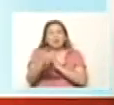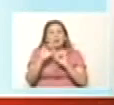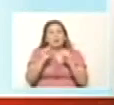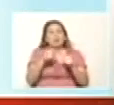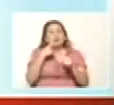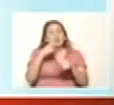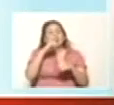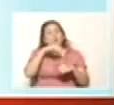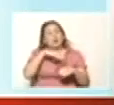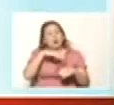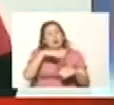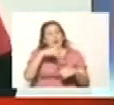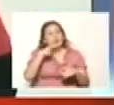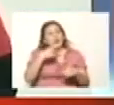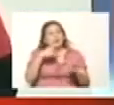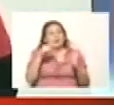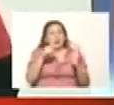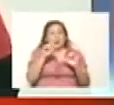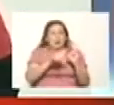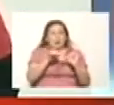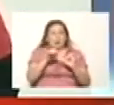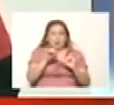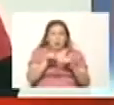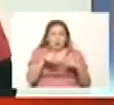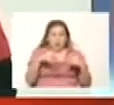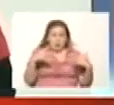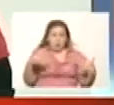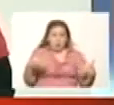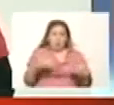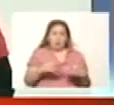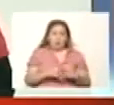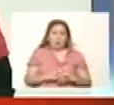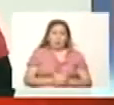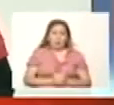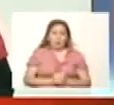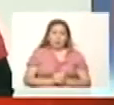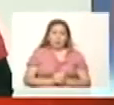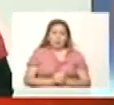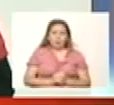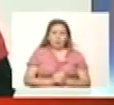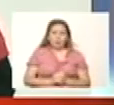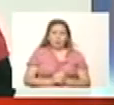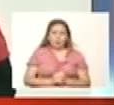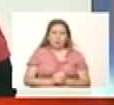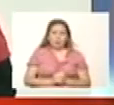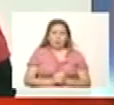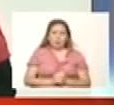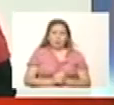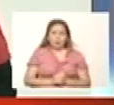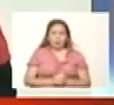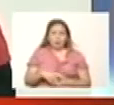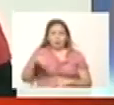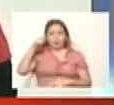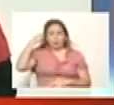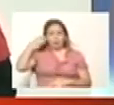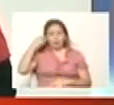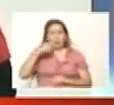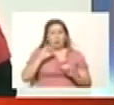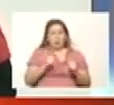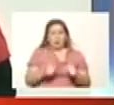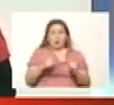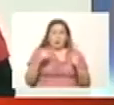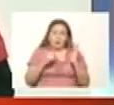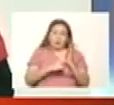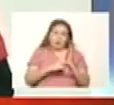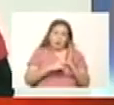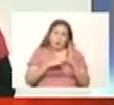nuestra agenda pedagógica. Y ese trabajo que estamos haciendo, Boris, es el que puede ser a distancia